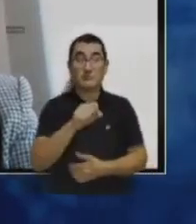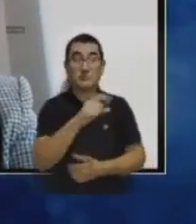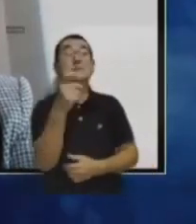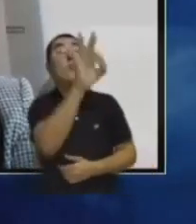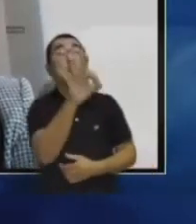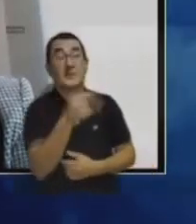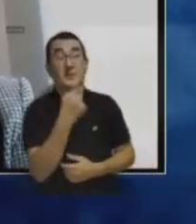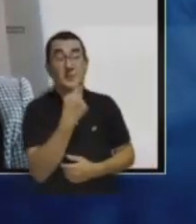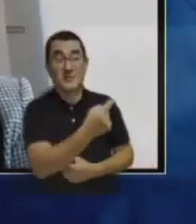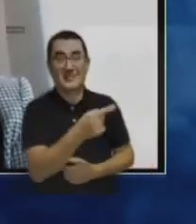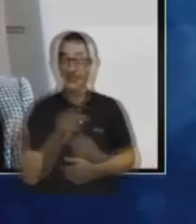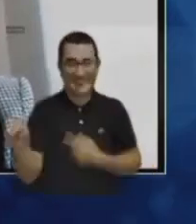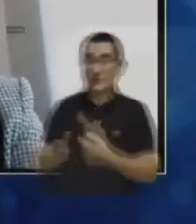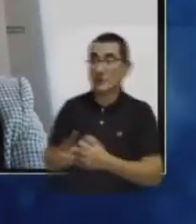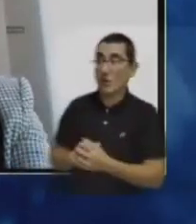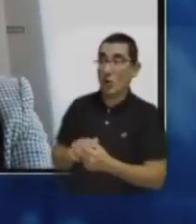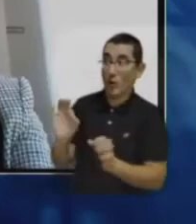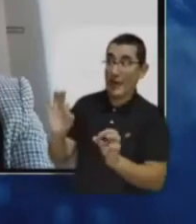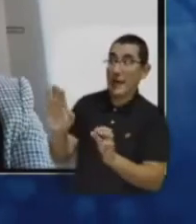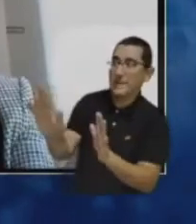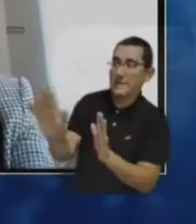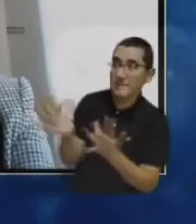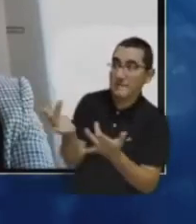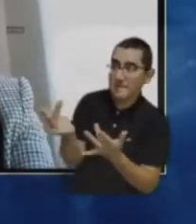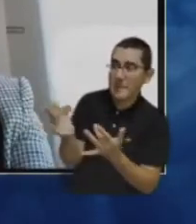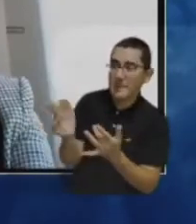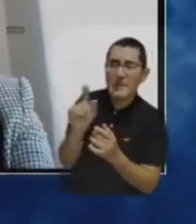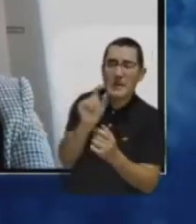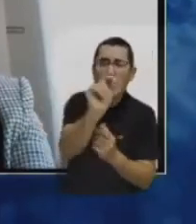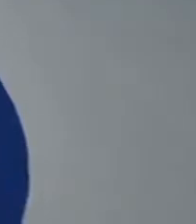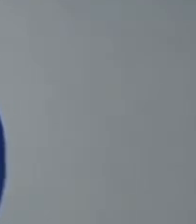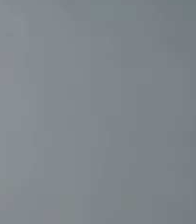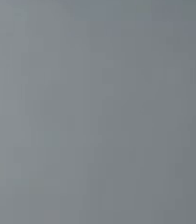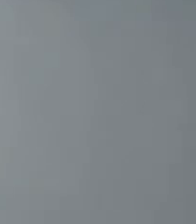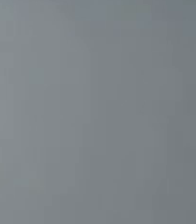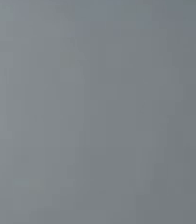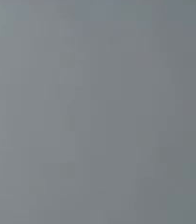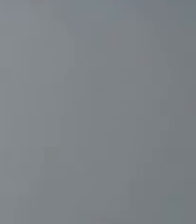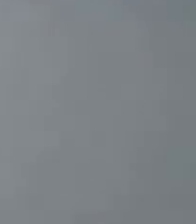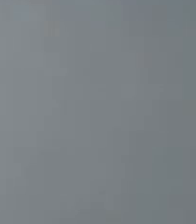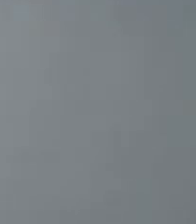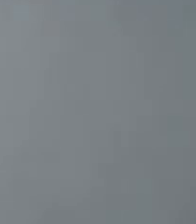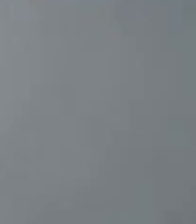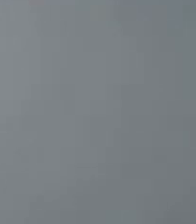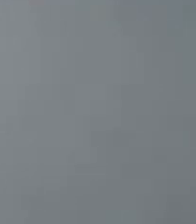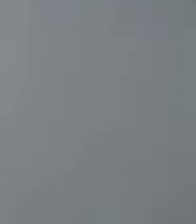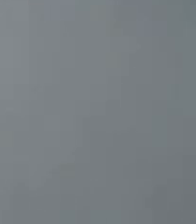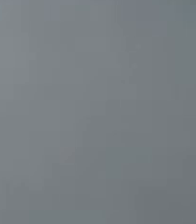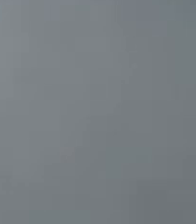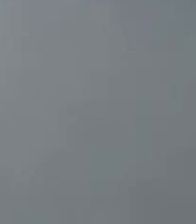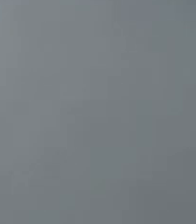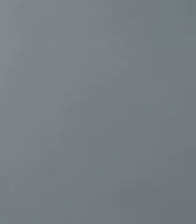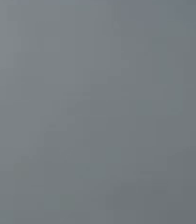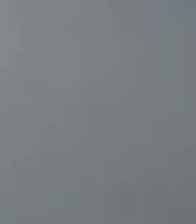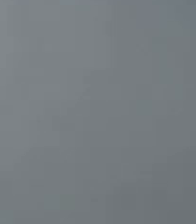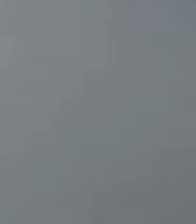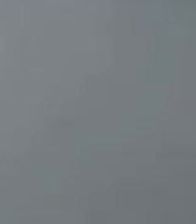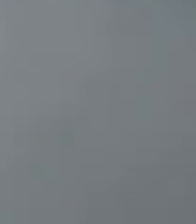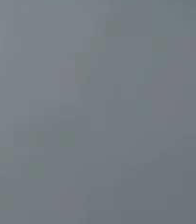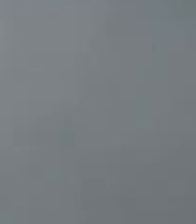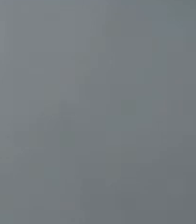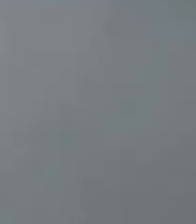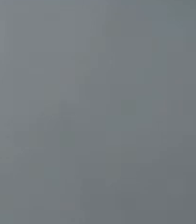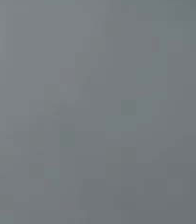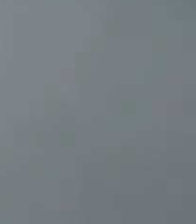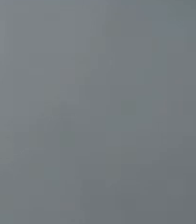Bueno, espérame un segundo, una cosa que se me queda en el tintero. Fundamental, de verdad, tenemos espectro. O sea, si queremos